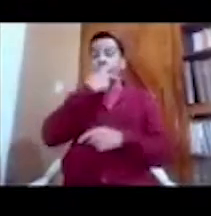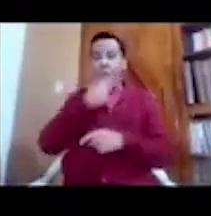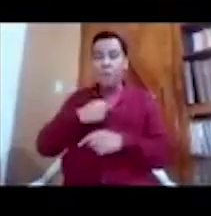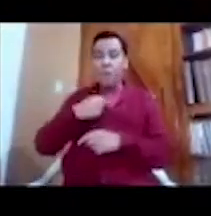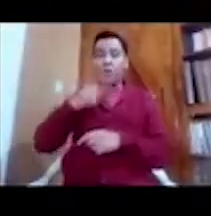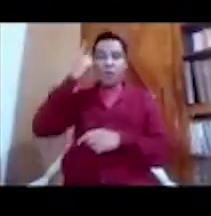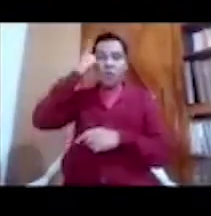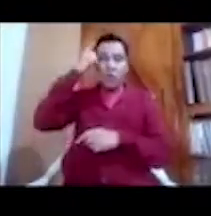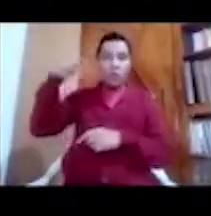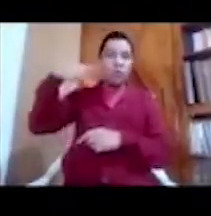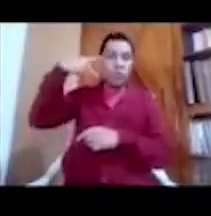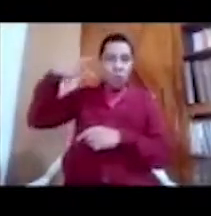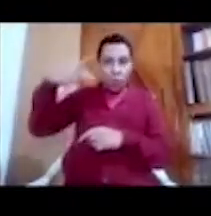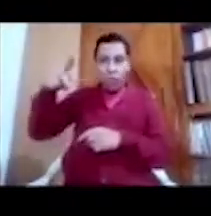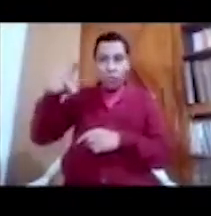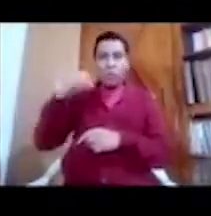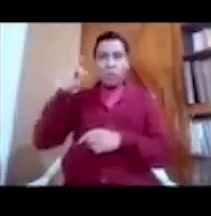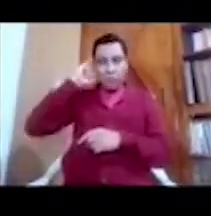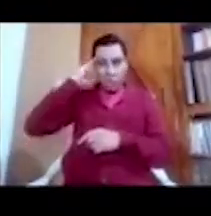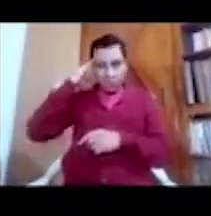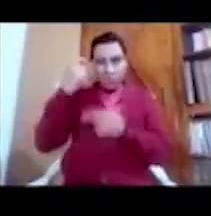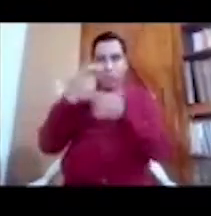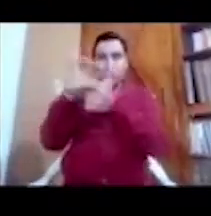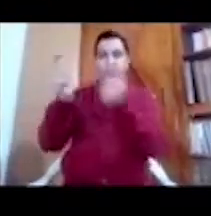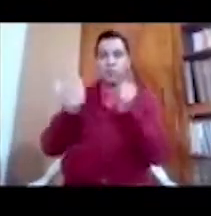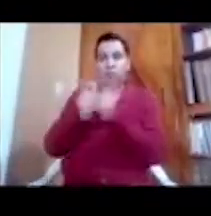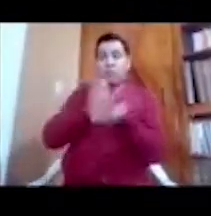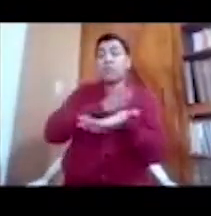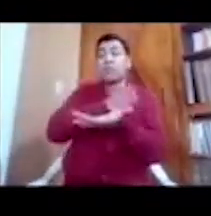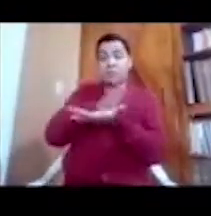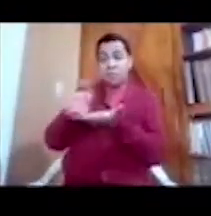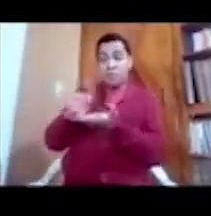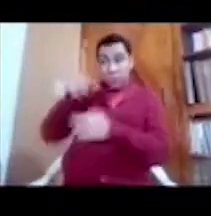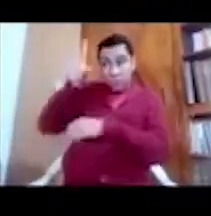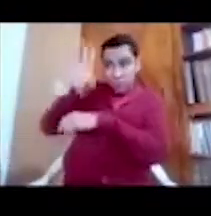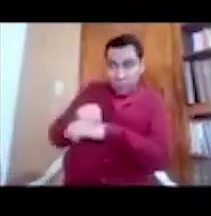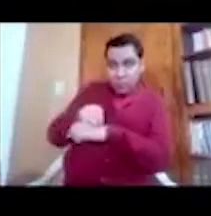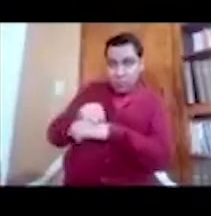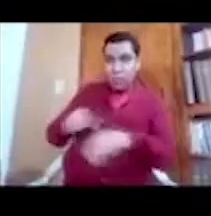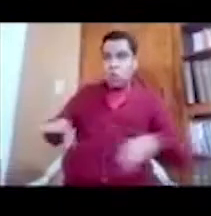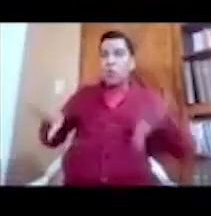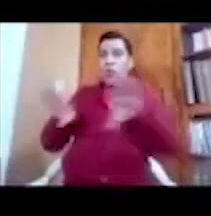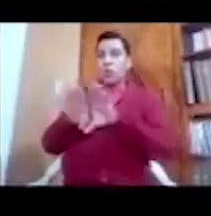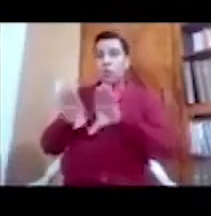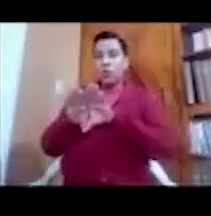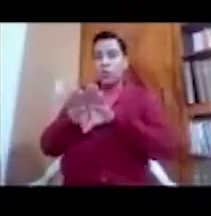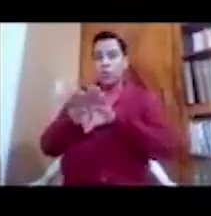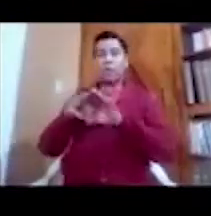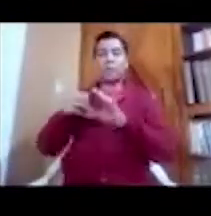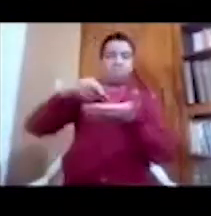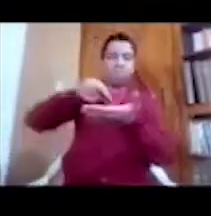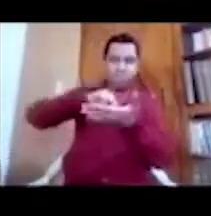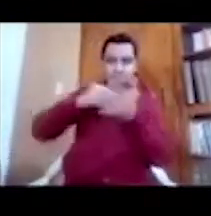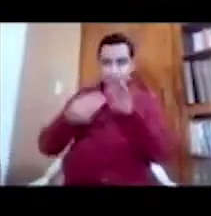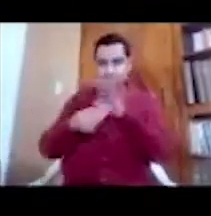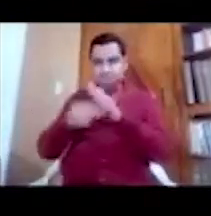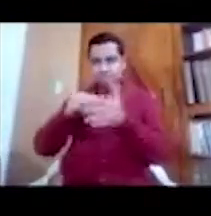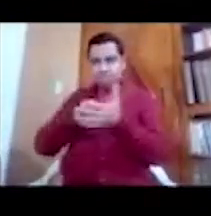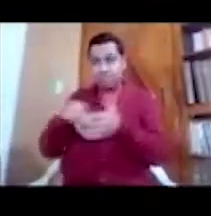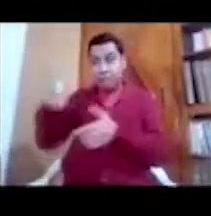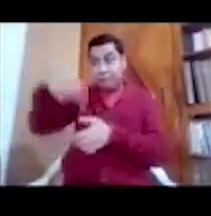1325 cuando ellos llegaron a asentarse en esa región. Así que digamos que crecen, se desarrollan,